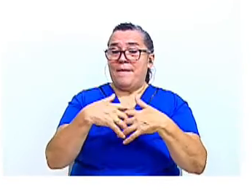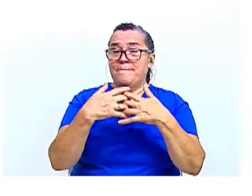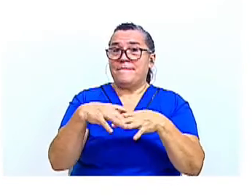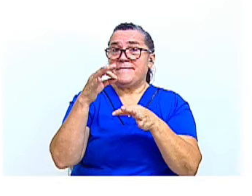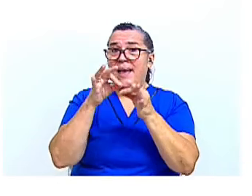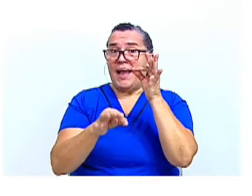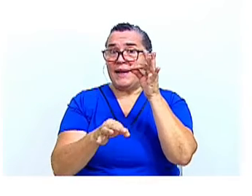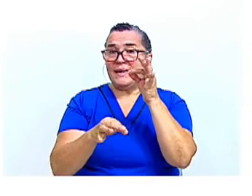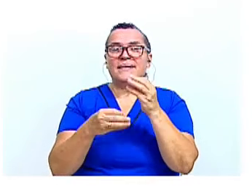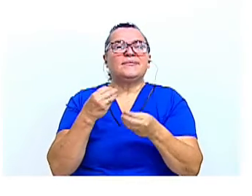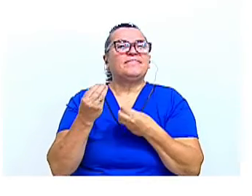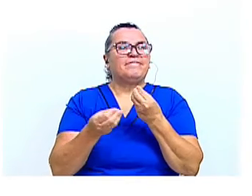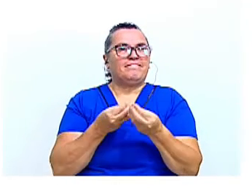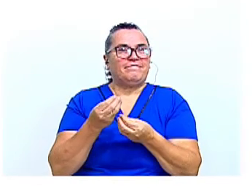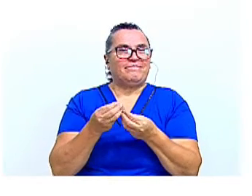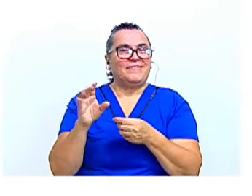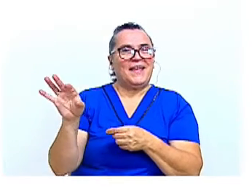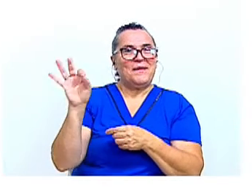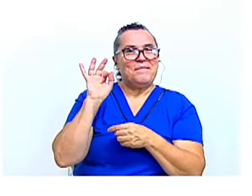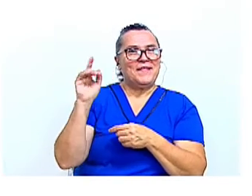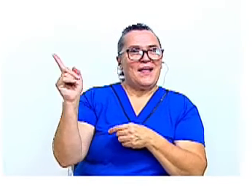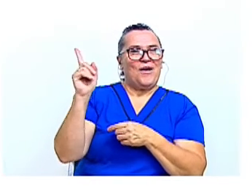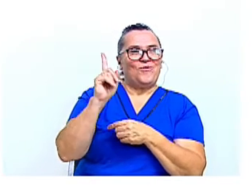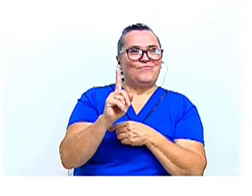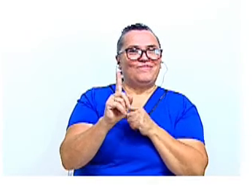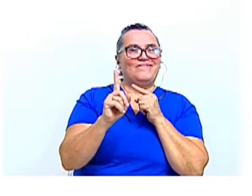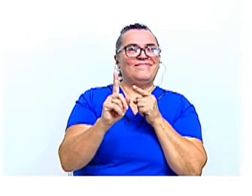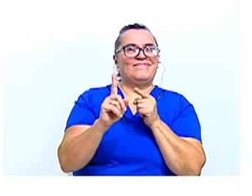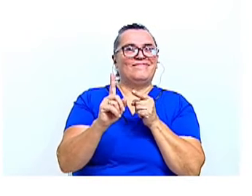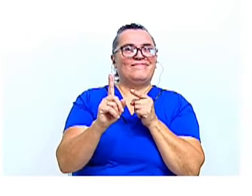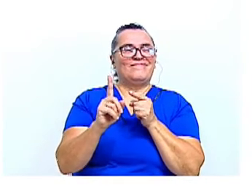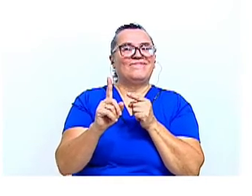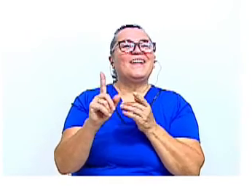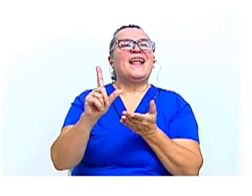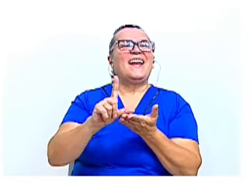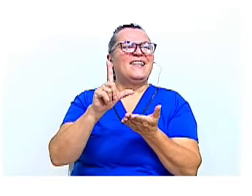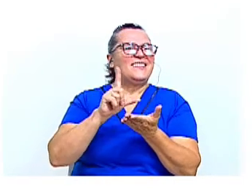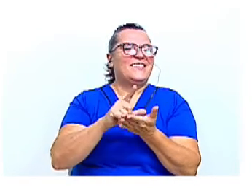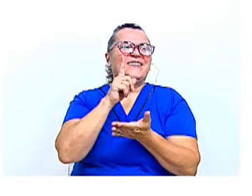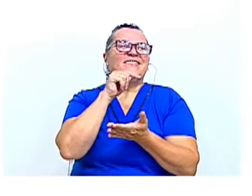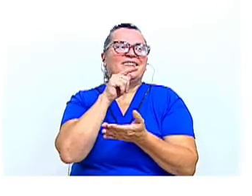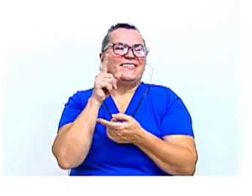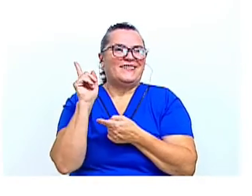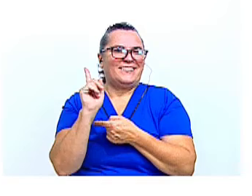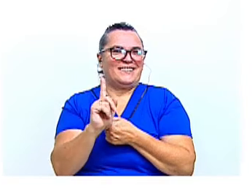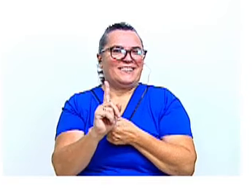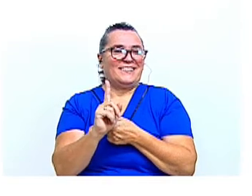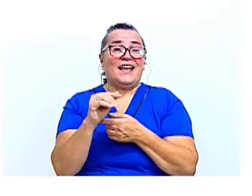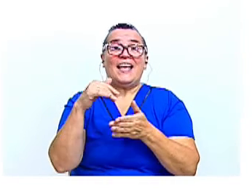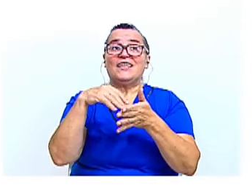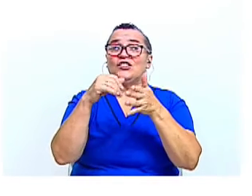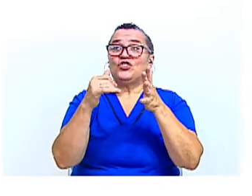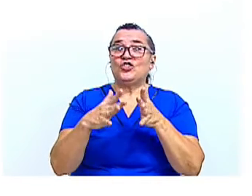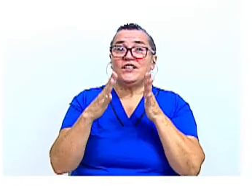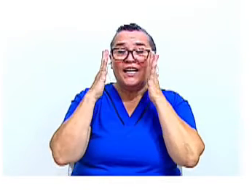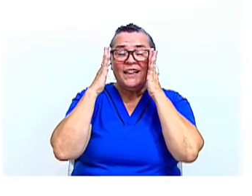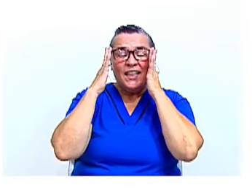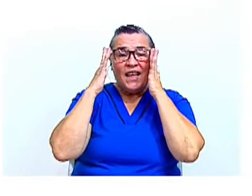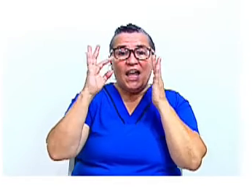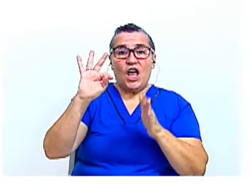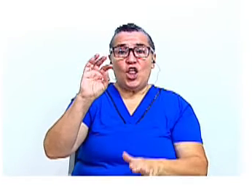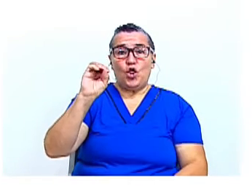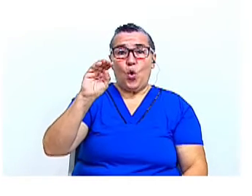simples, tenemos un invitado de honor. Para esta clase vamos a tener al estudiante Tomás